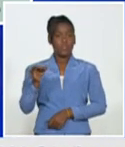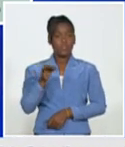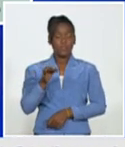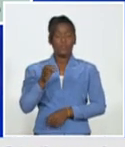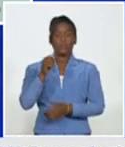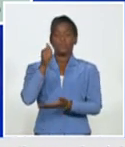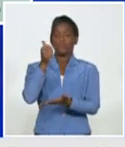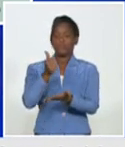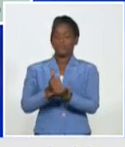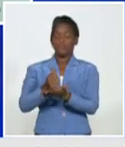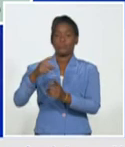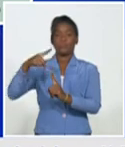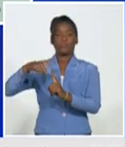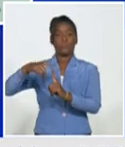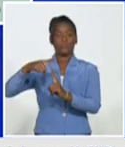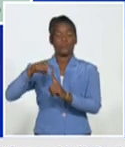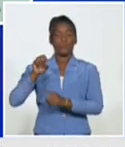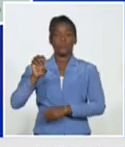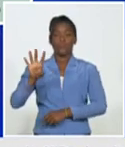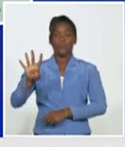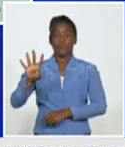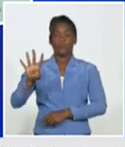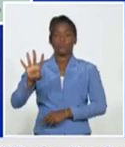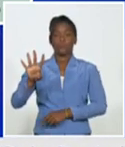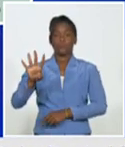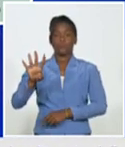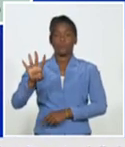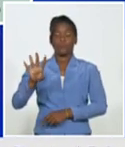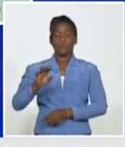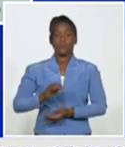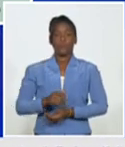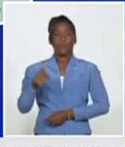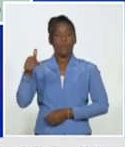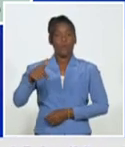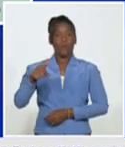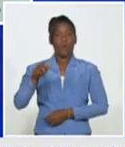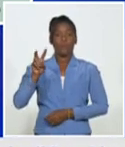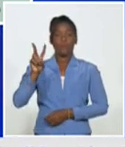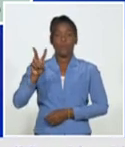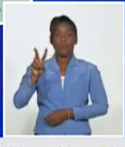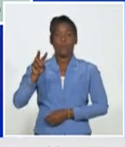Las Tunas, 4, Jobabo 2 y Manatí 1.